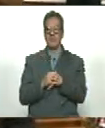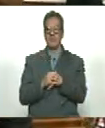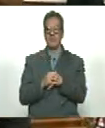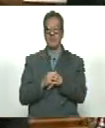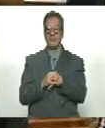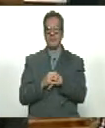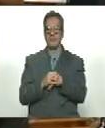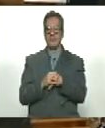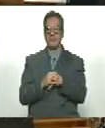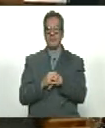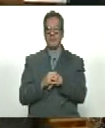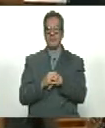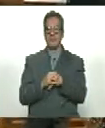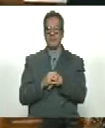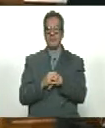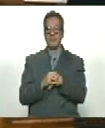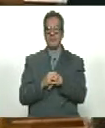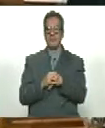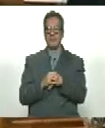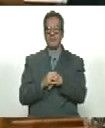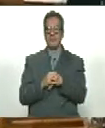No tiene parado aquí por él.